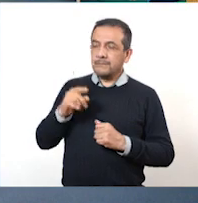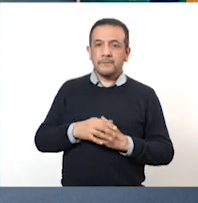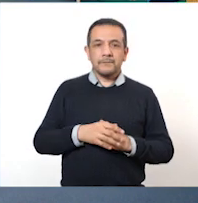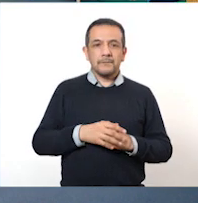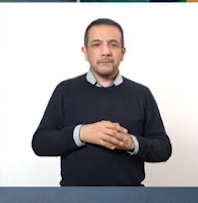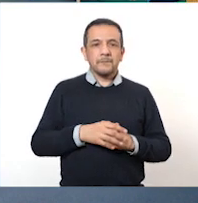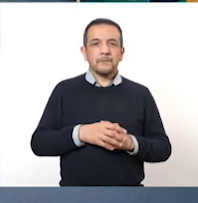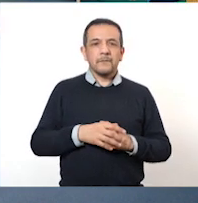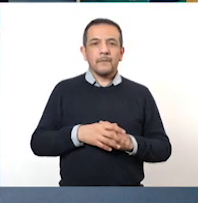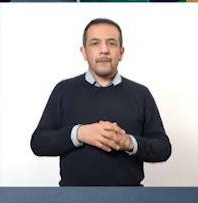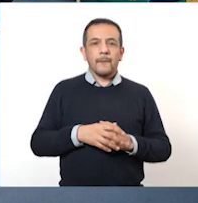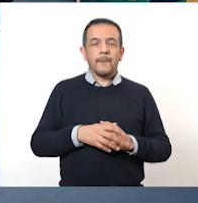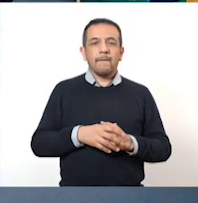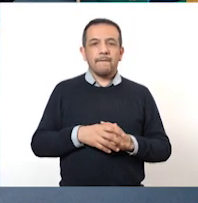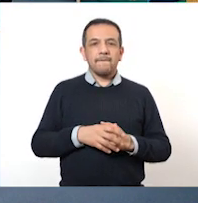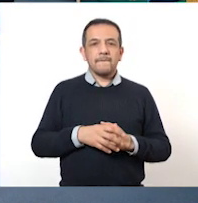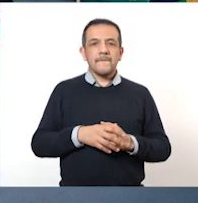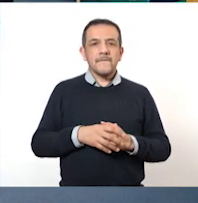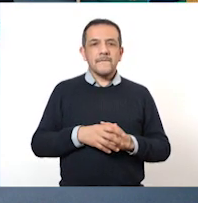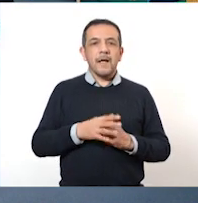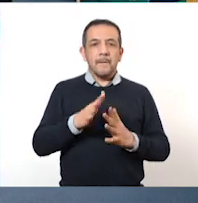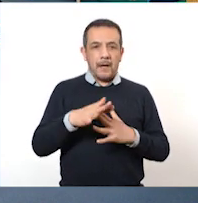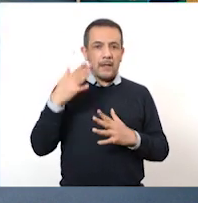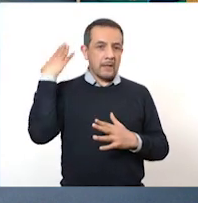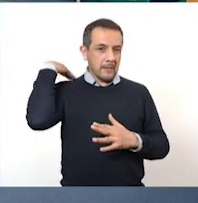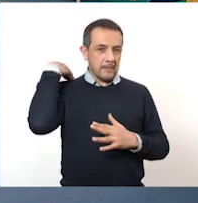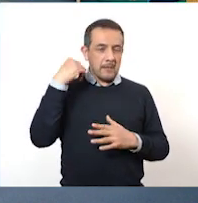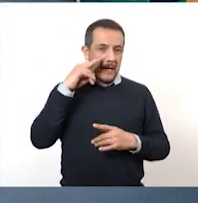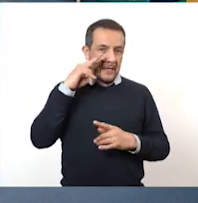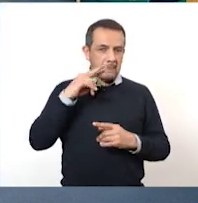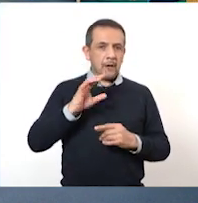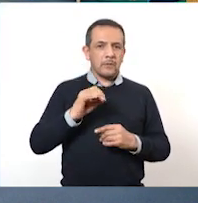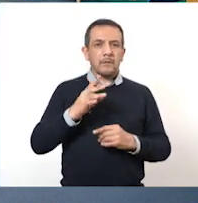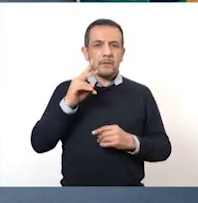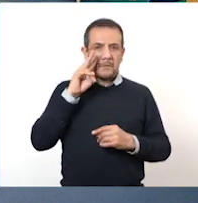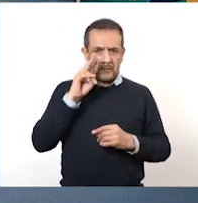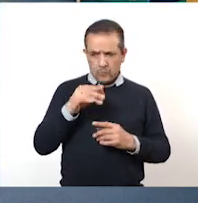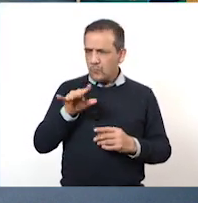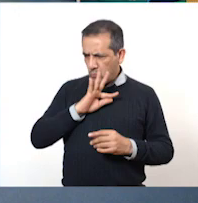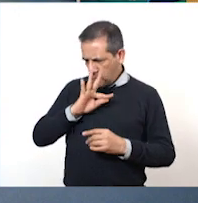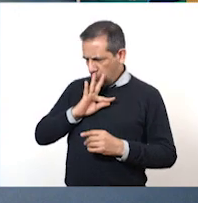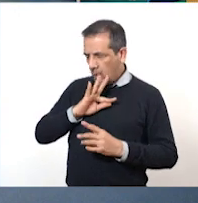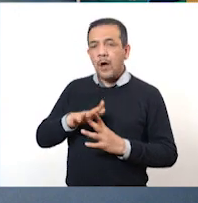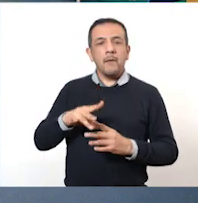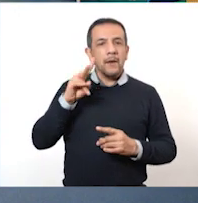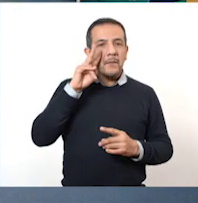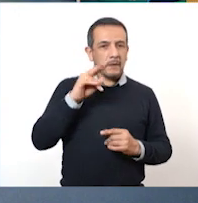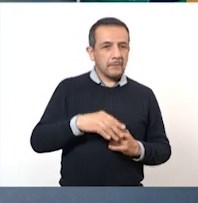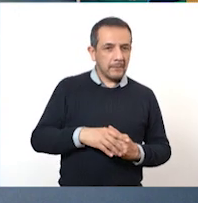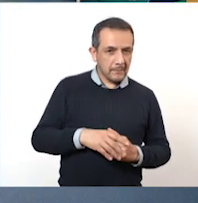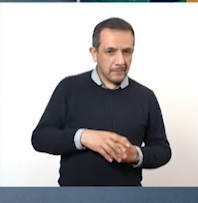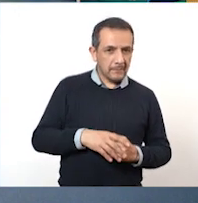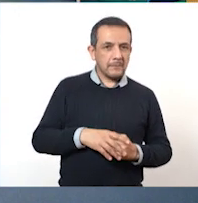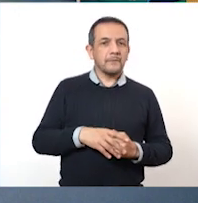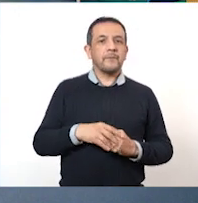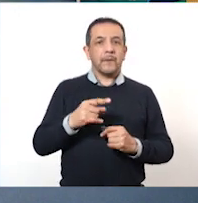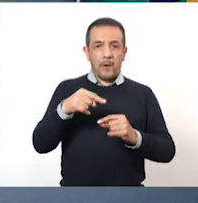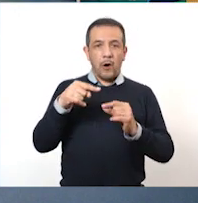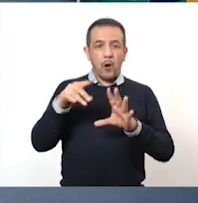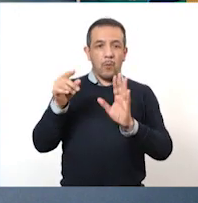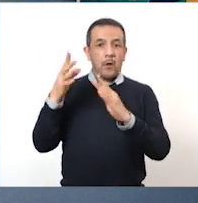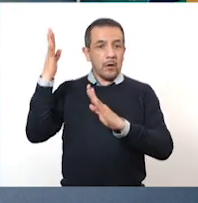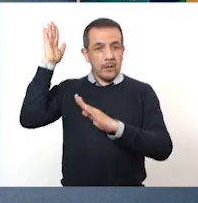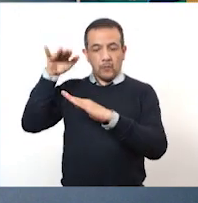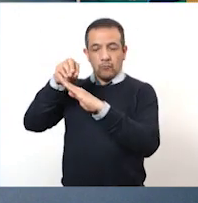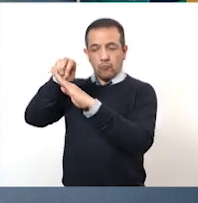que ruede y sujeto atrás. Vamos a darle la espalda tantito a nuestros amigos para que puedan ver cómo ladito. O me pongo espalda. ¿De ladito? Sí, o de ladito, sí. Mira, aquí está.